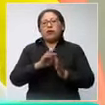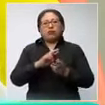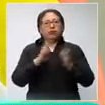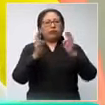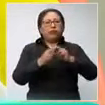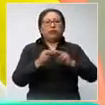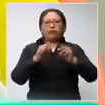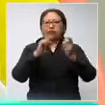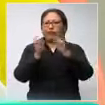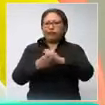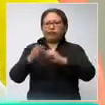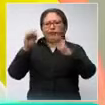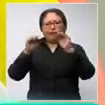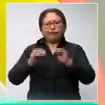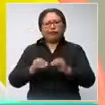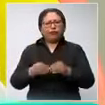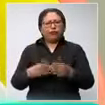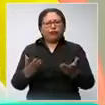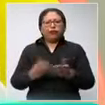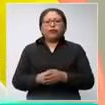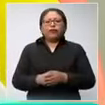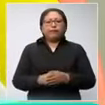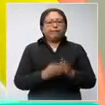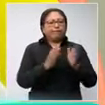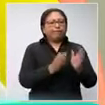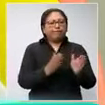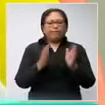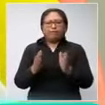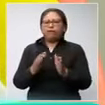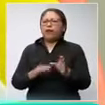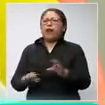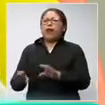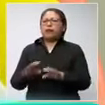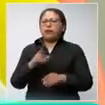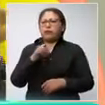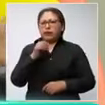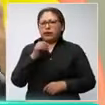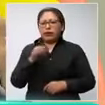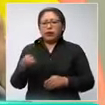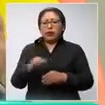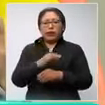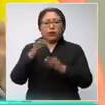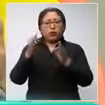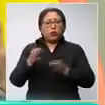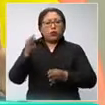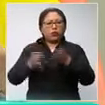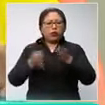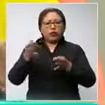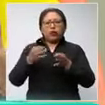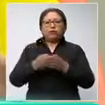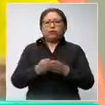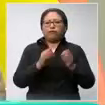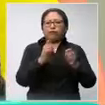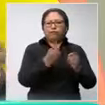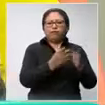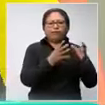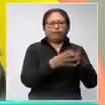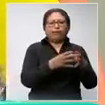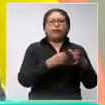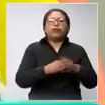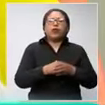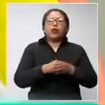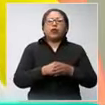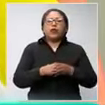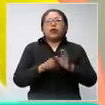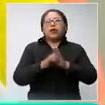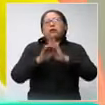a tener que priorizar y sistematizar. Segunda etapa. ¿Quién la hace? Solo el ministro de Justicia. Va a salir de la primera fase. La primera fase probablemente